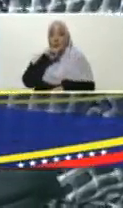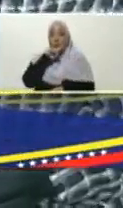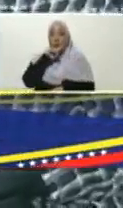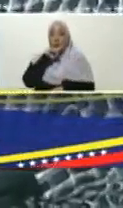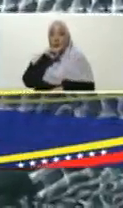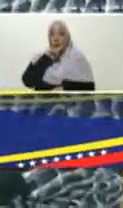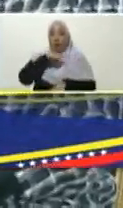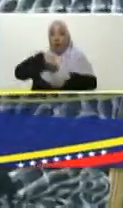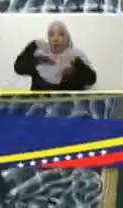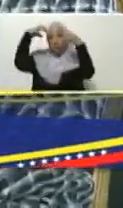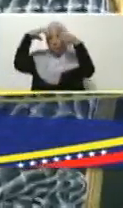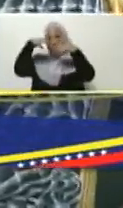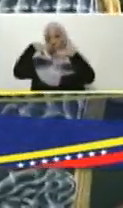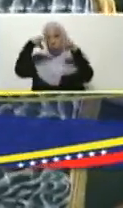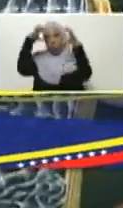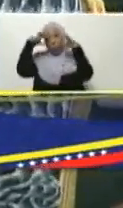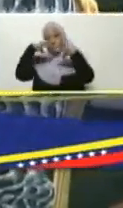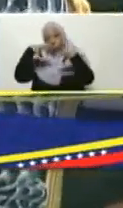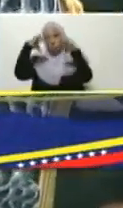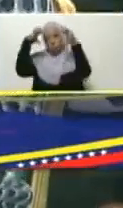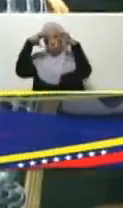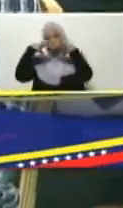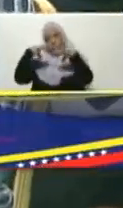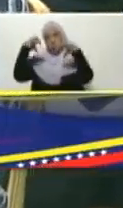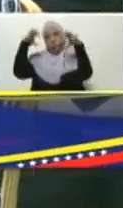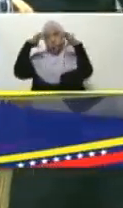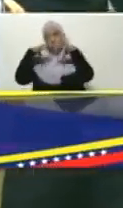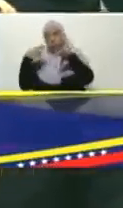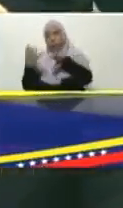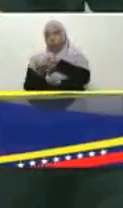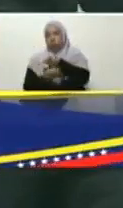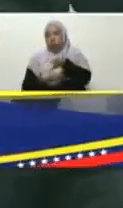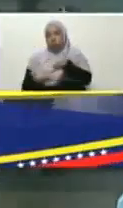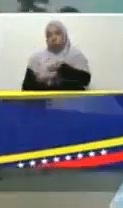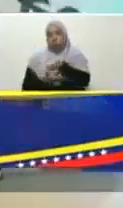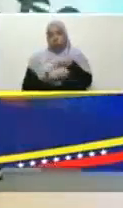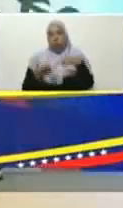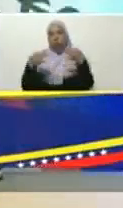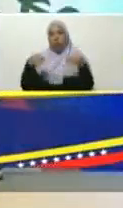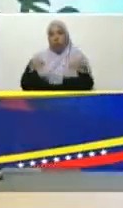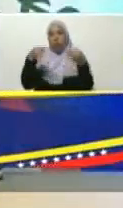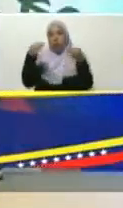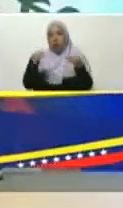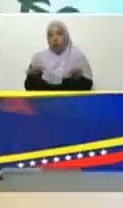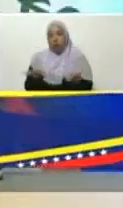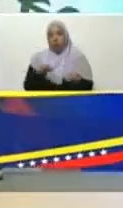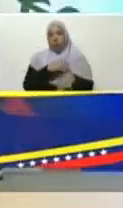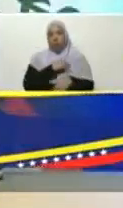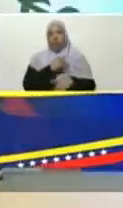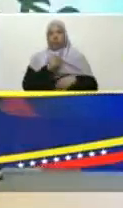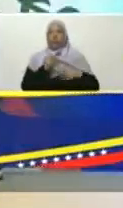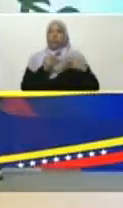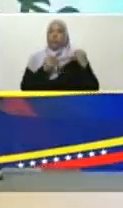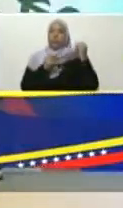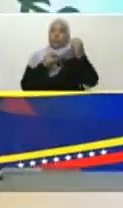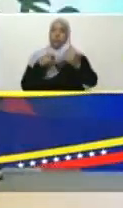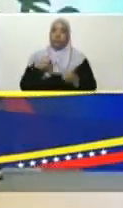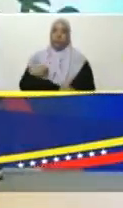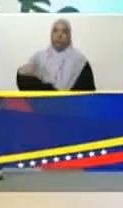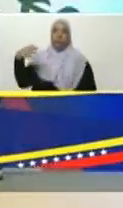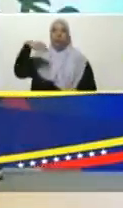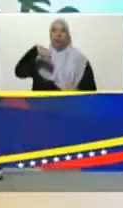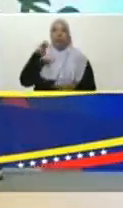Bueno, lluvias y lluvias y destrucción en el estado Aragua, en